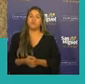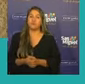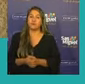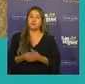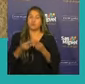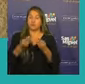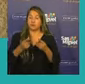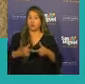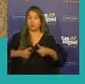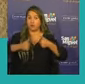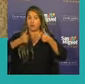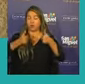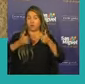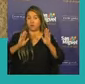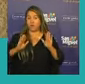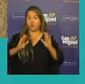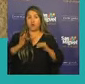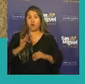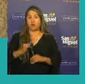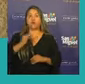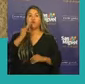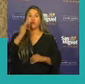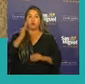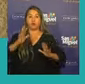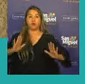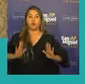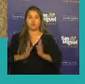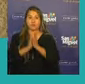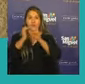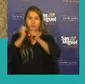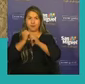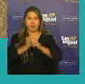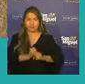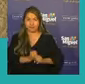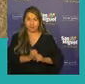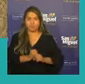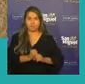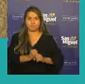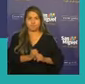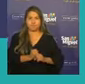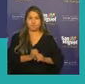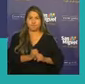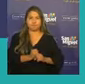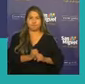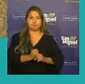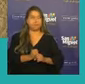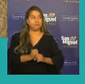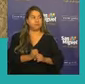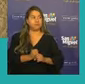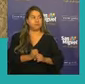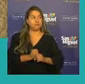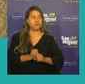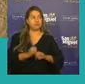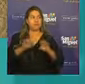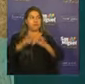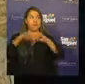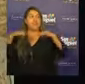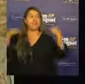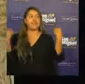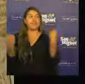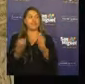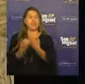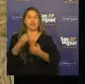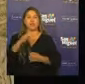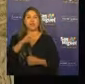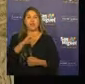Bueno, futuro de San Miguel. La montura, ya lo habíamos hablado, pero